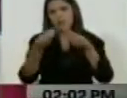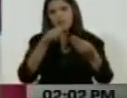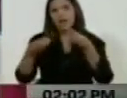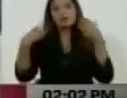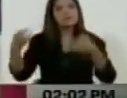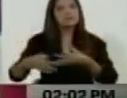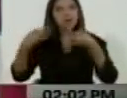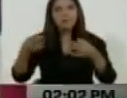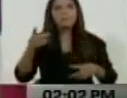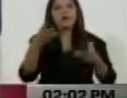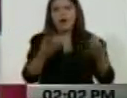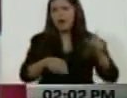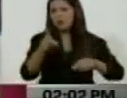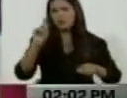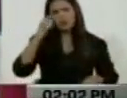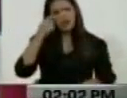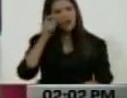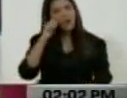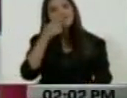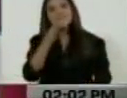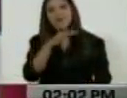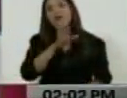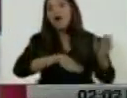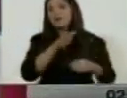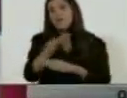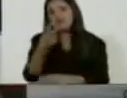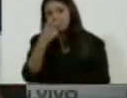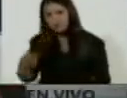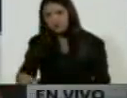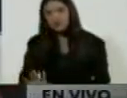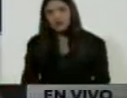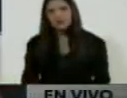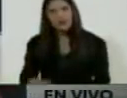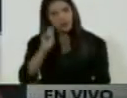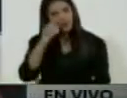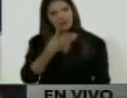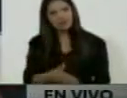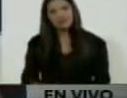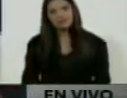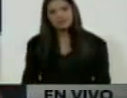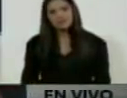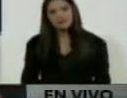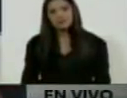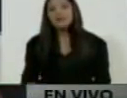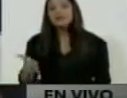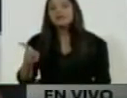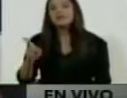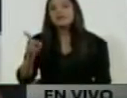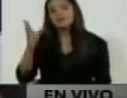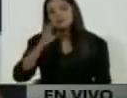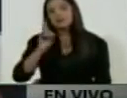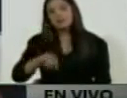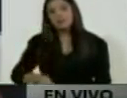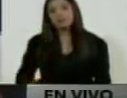varios trabajadores, ¿te acuerdas, Freddy? Freddy nos visitaba a veces por allá, y Silvia también.